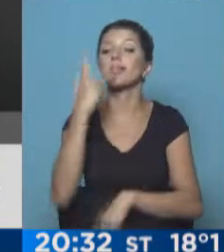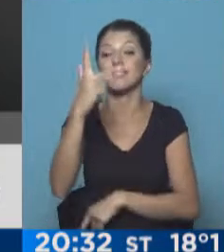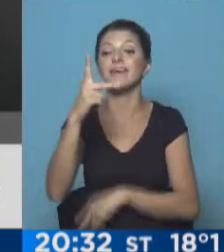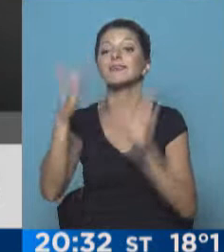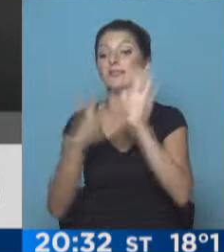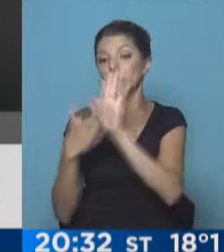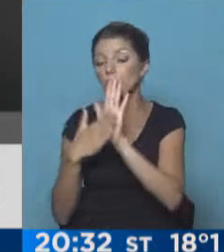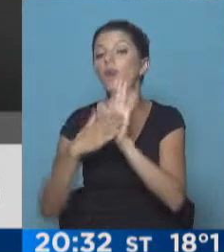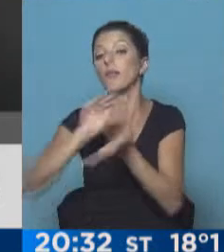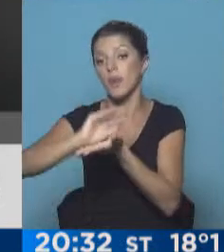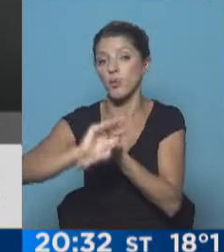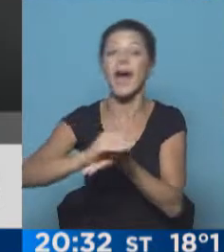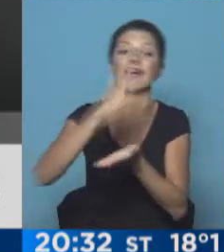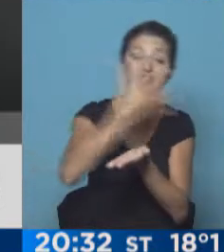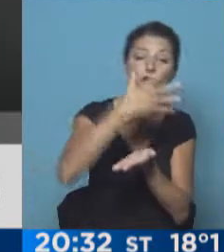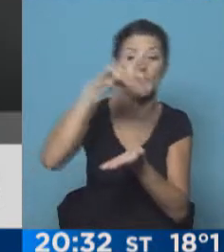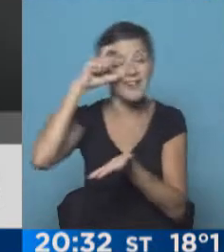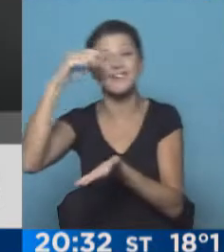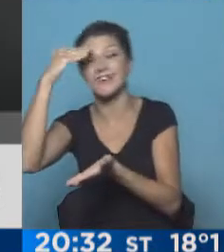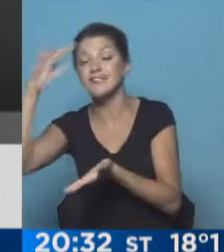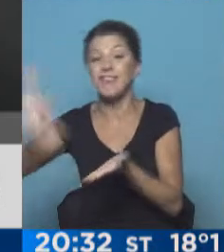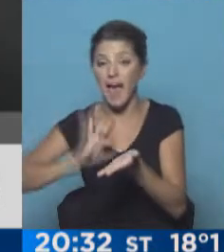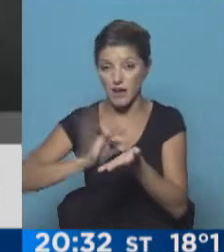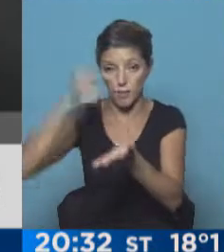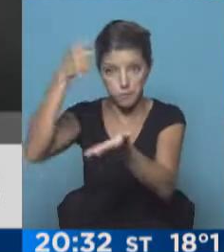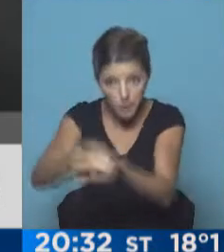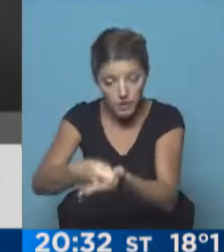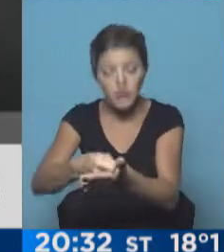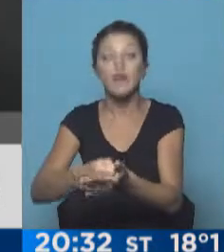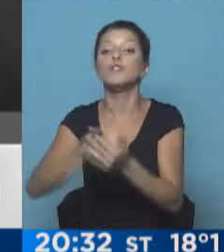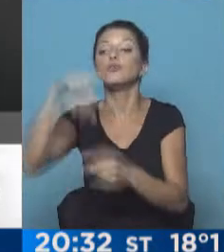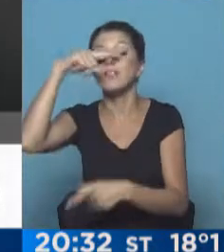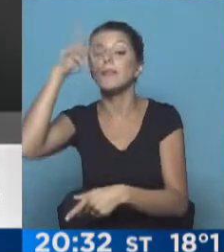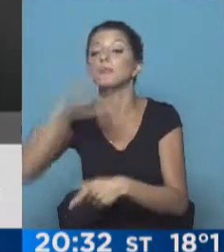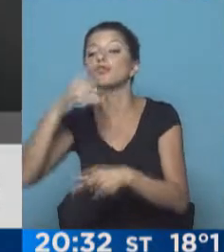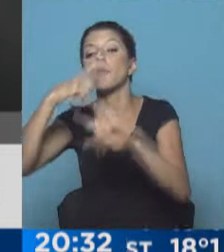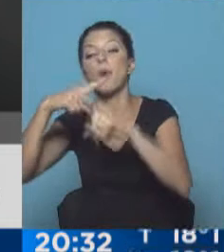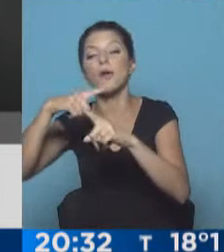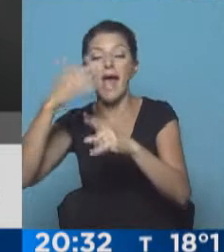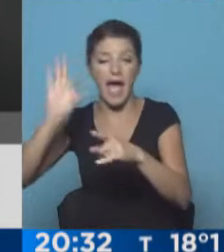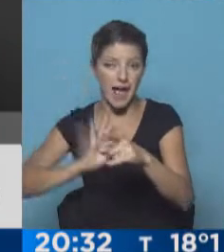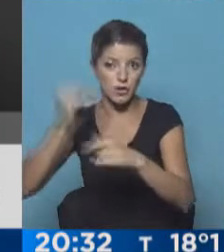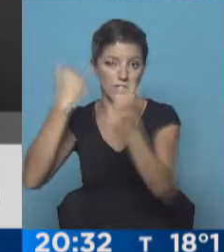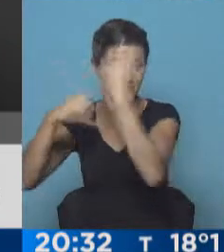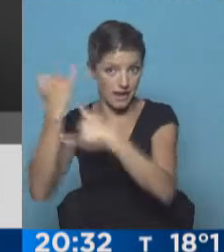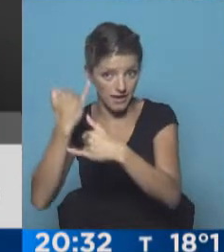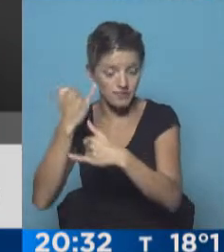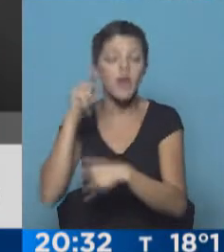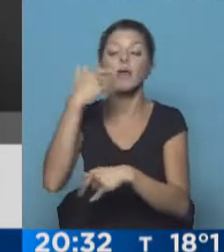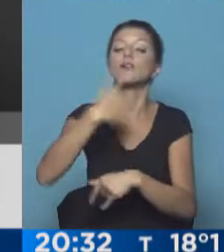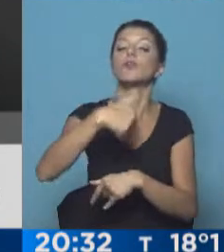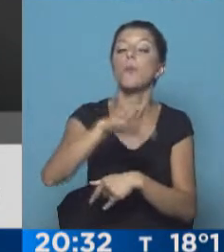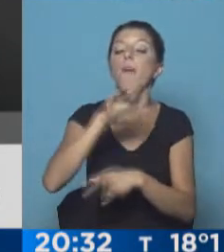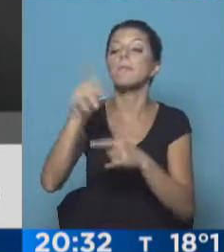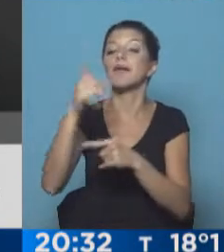deuda a 5, 10 y 15 años de plazo con tasas promedio del 7% anual que se colocarán en el mercado internacional para obtener el